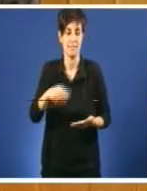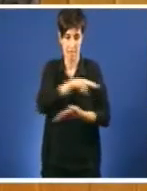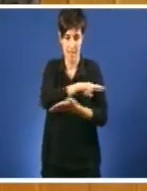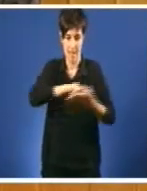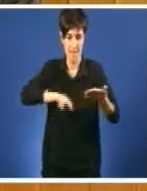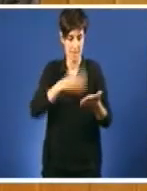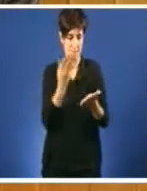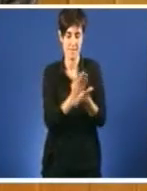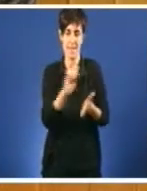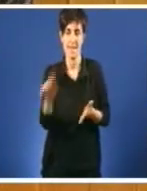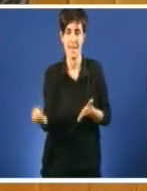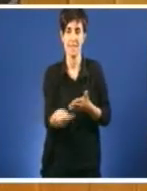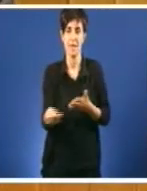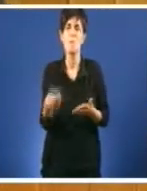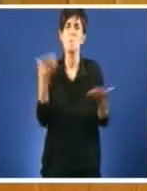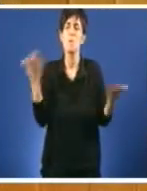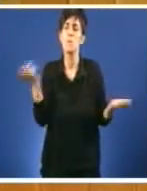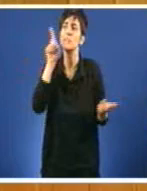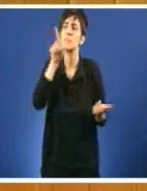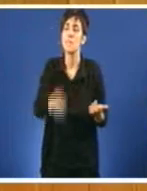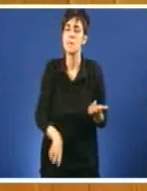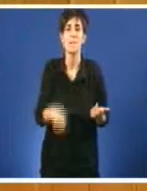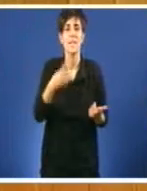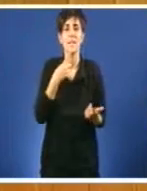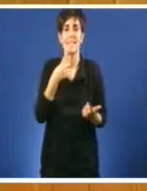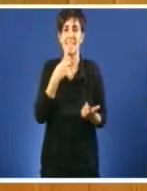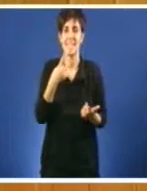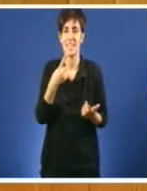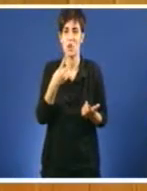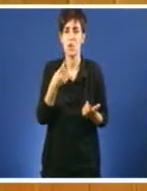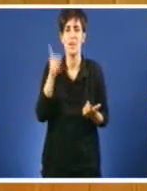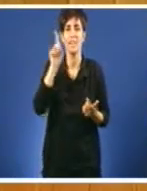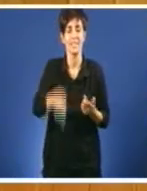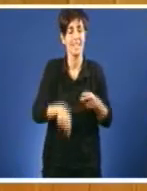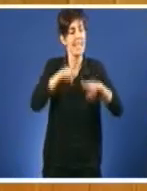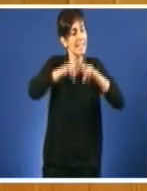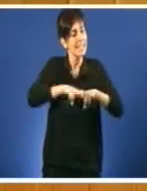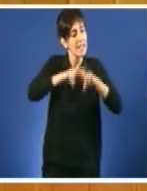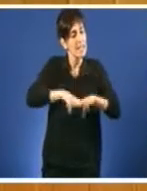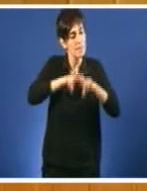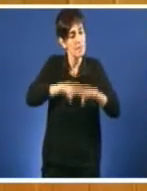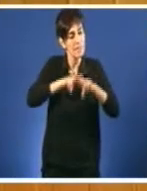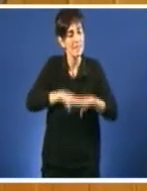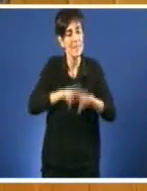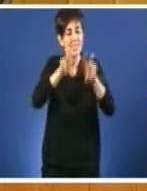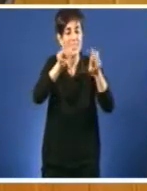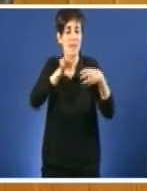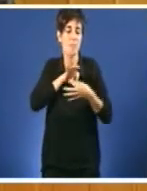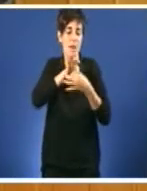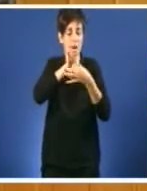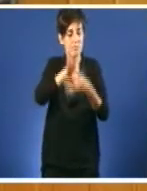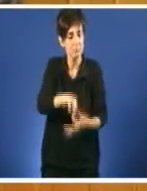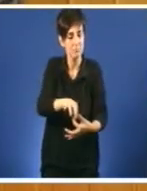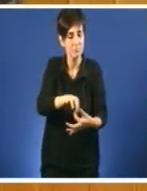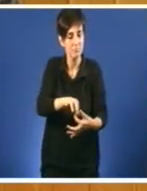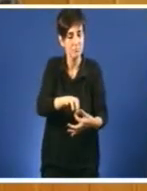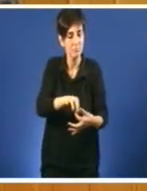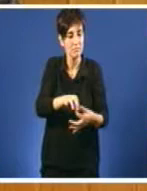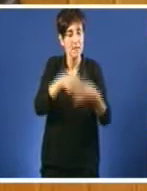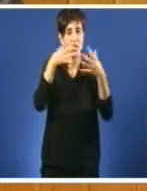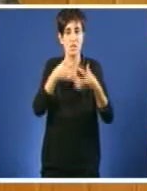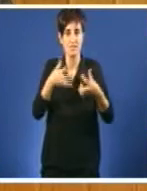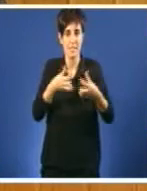dixo tamén, e cito textualmente, que non se podía revisar nun contexto no que non hai máis